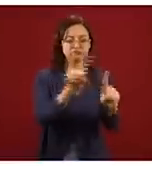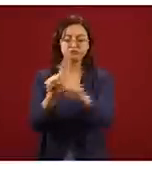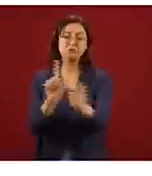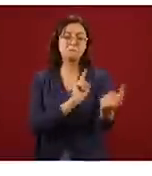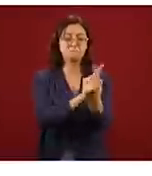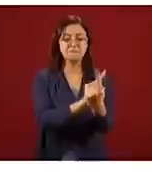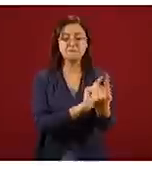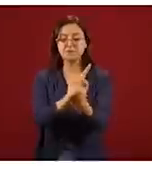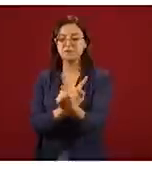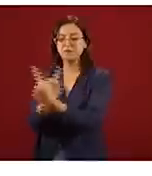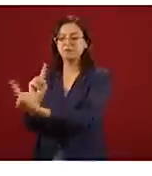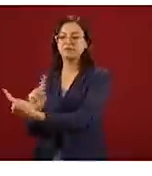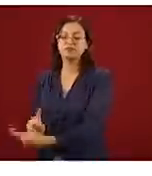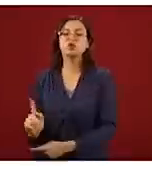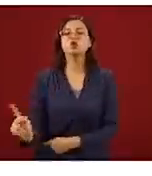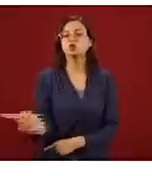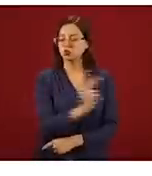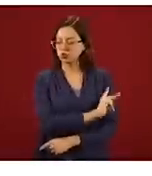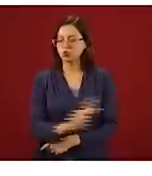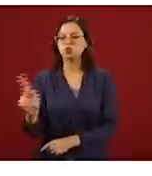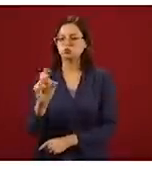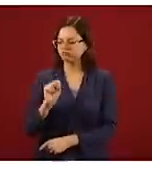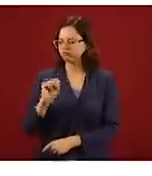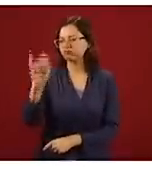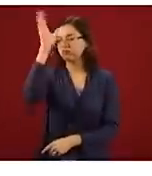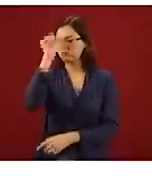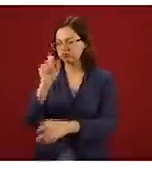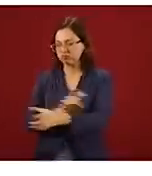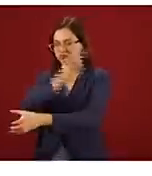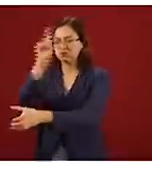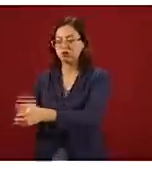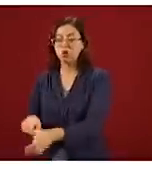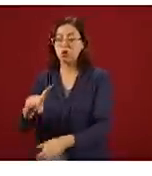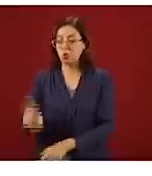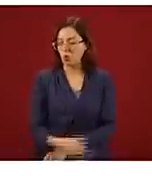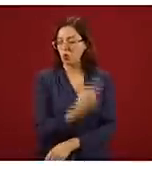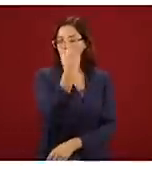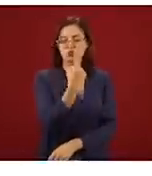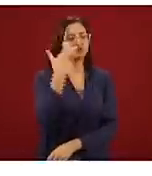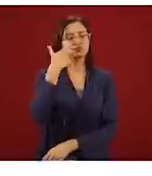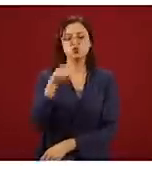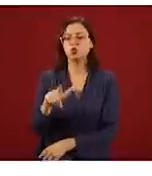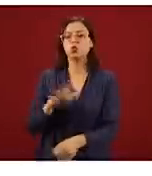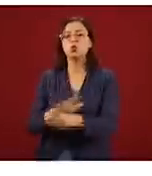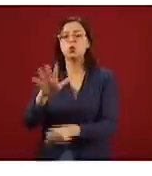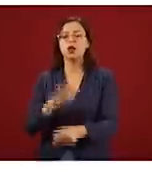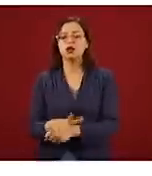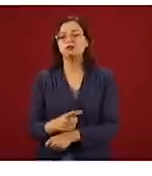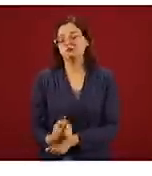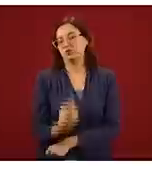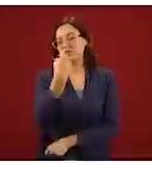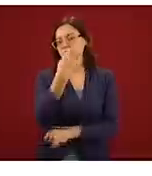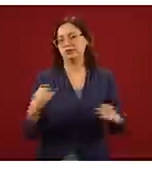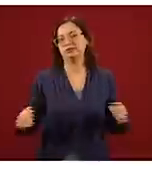y todos prácticamente se adhirieron, excepto uno, ya se mencionó, el Instituto Nacional de Neurología. Este